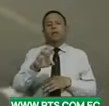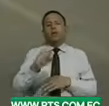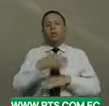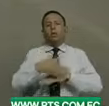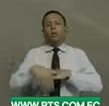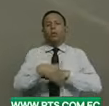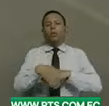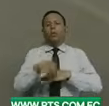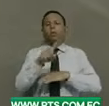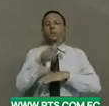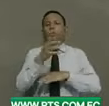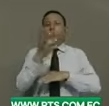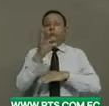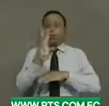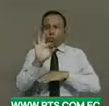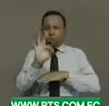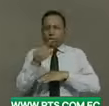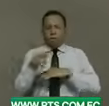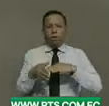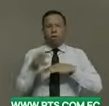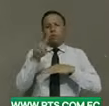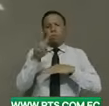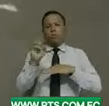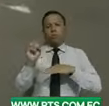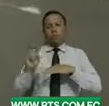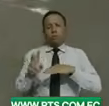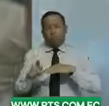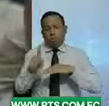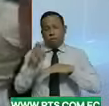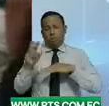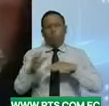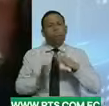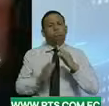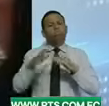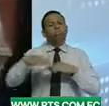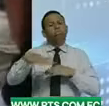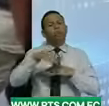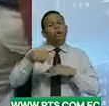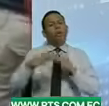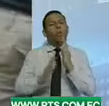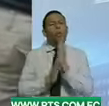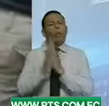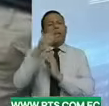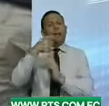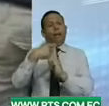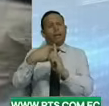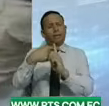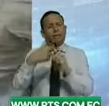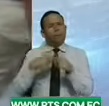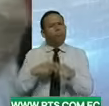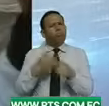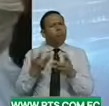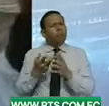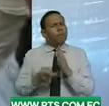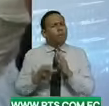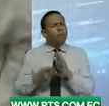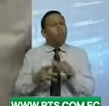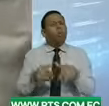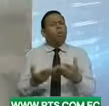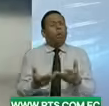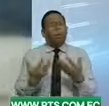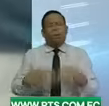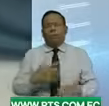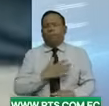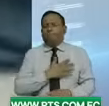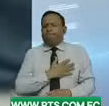avenida 102. Justamente en una iglesia de este sector se registró un ataque violento que lamentablemente